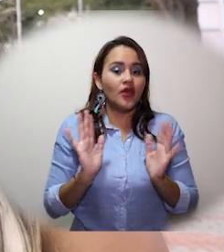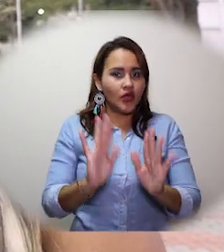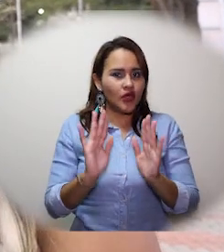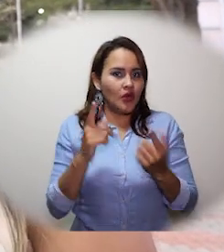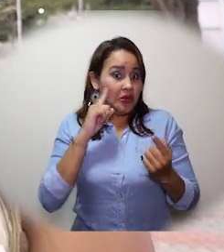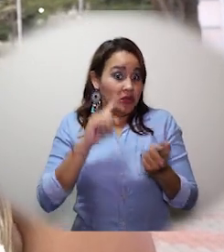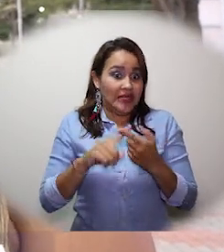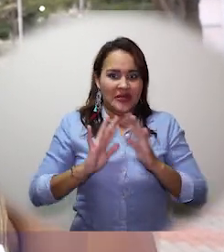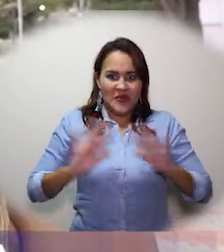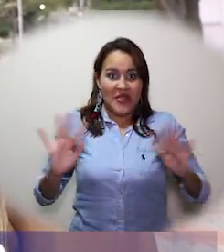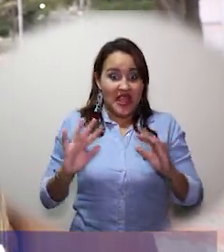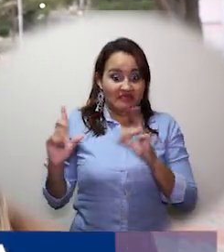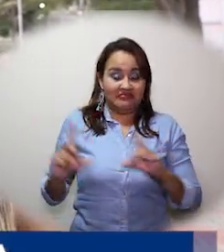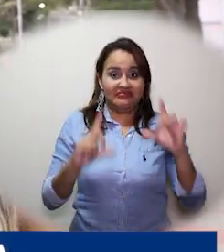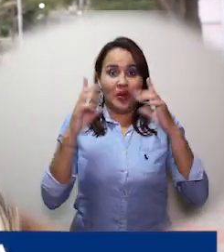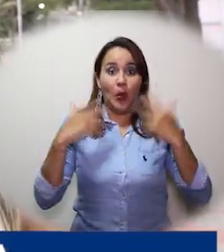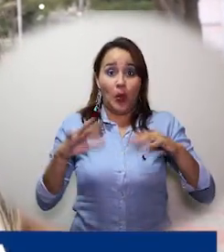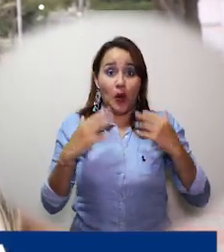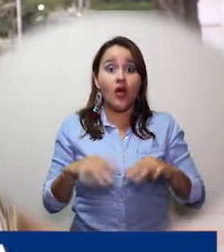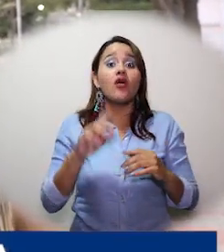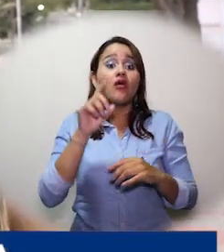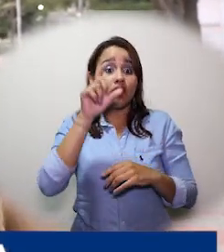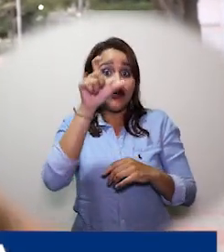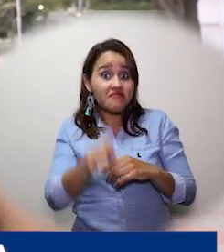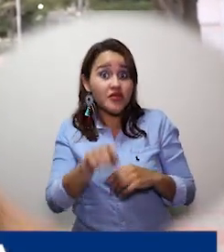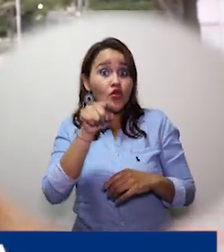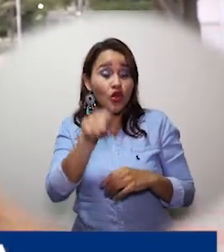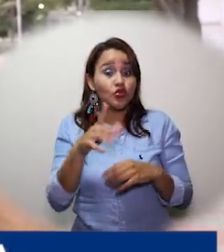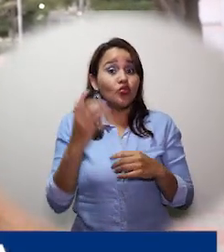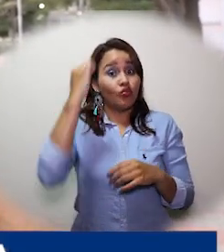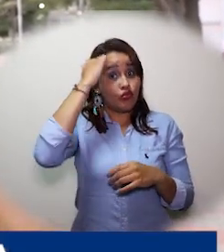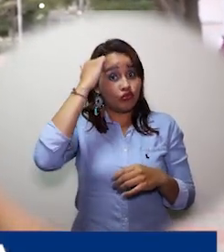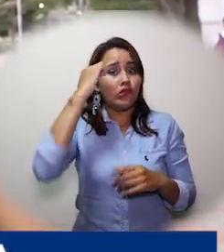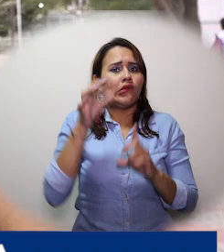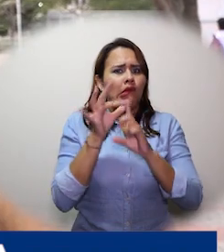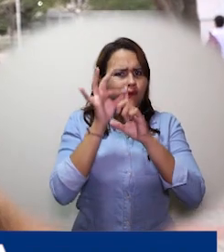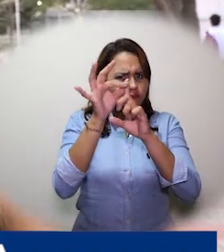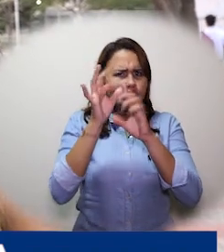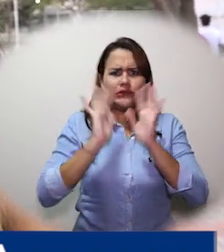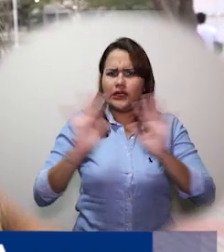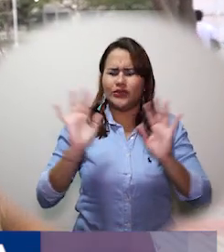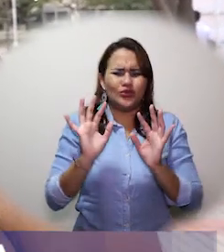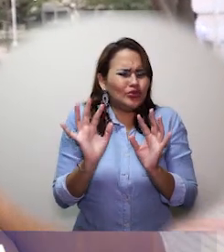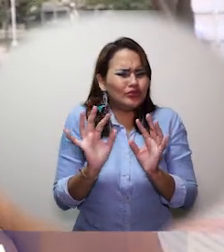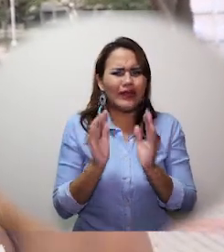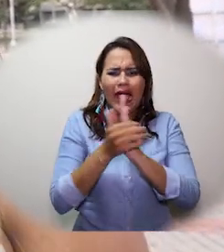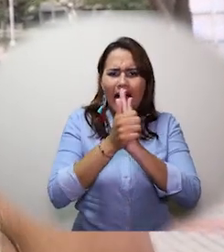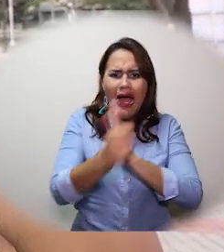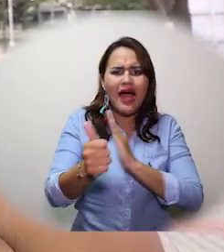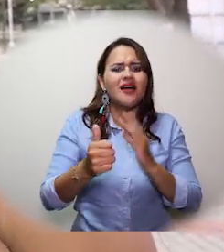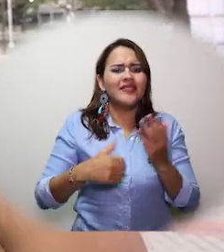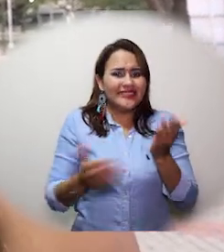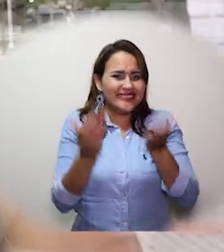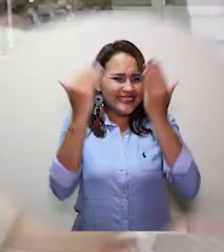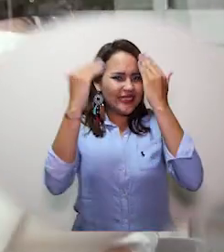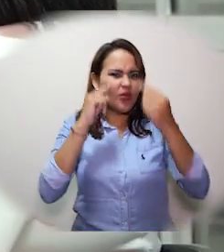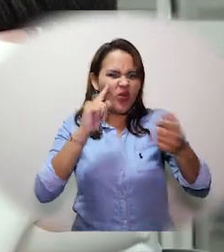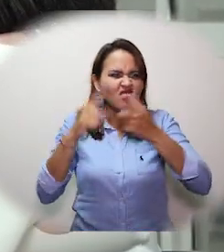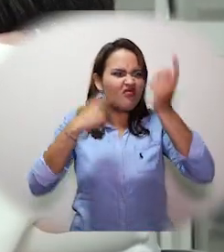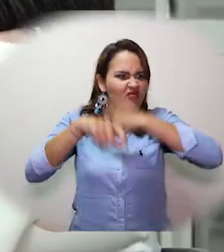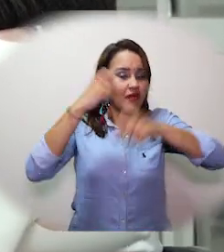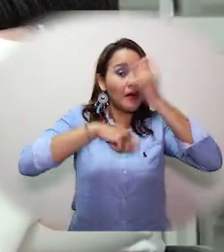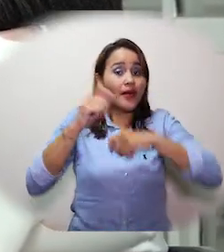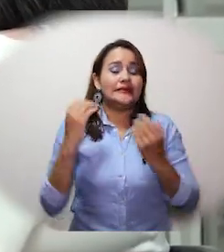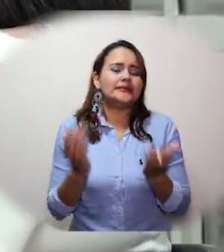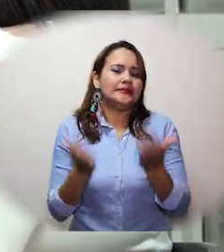especialización con un docente de alta titulación, quien es autor del libro de todo lo que tiene que ver con las técnicas del